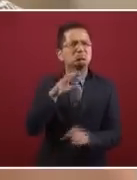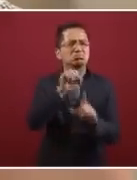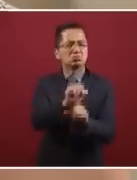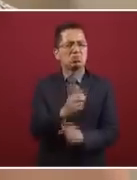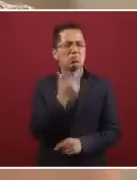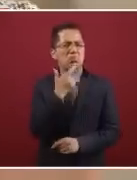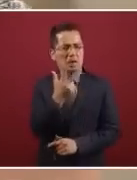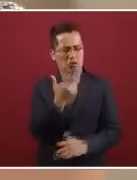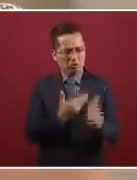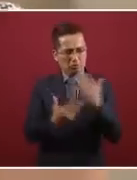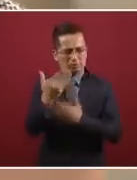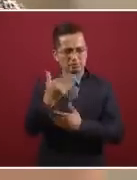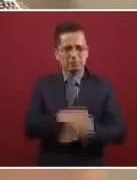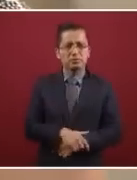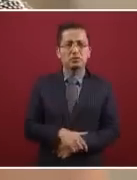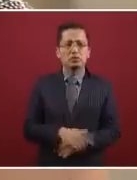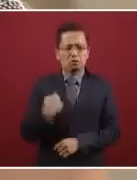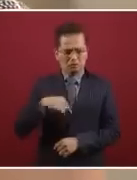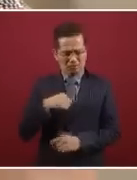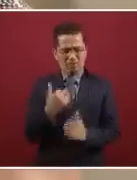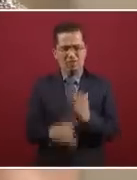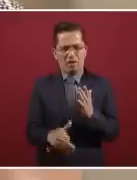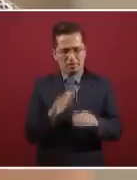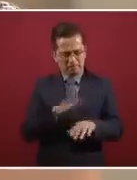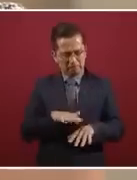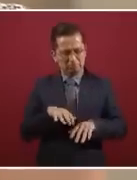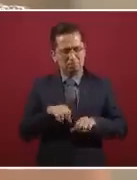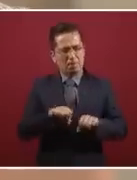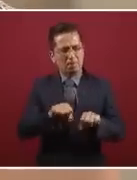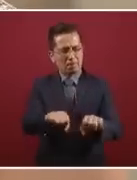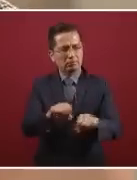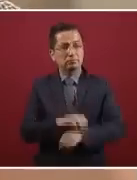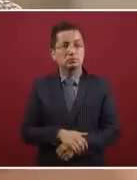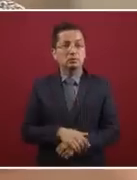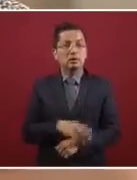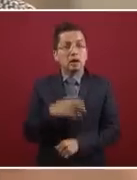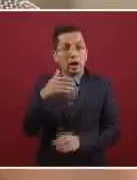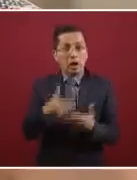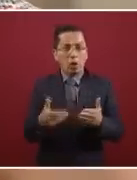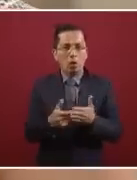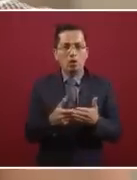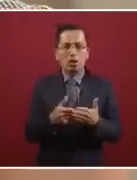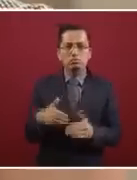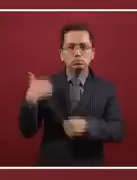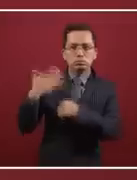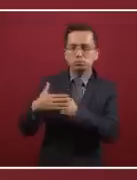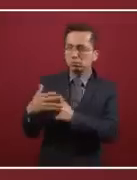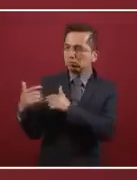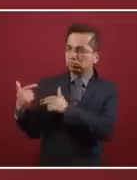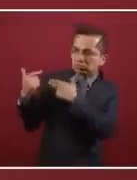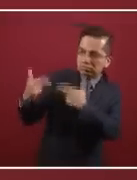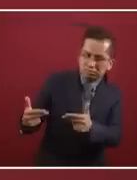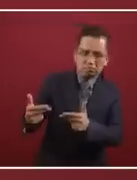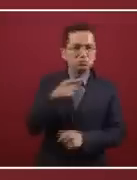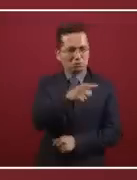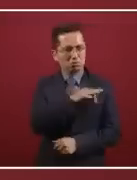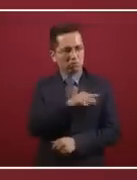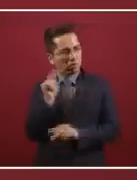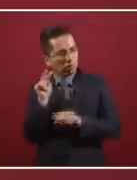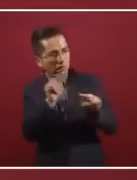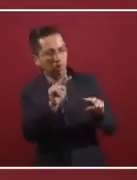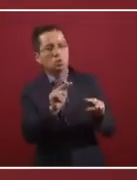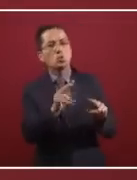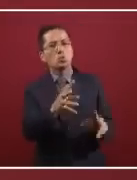que tenemos mucho que alcanzar y que son la referencia para la siguiente generación. México, yo estoy convencida de